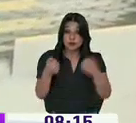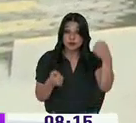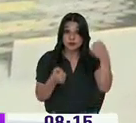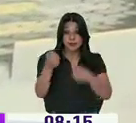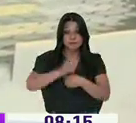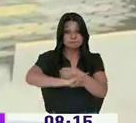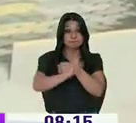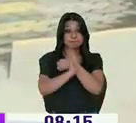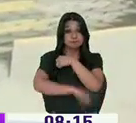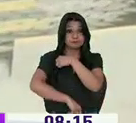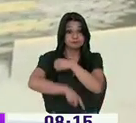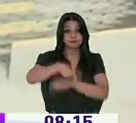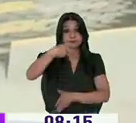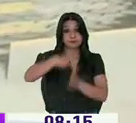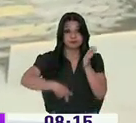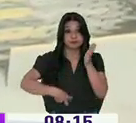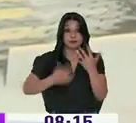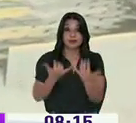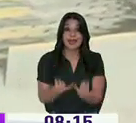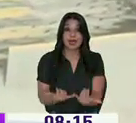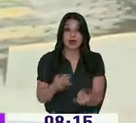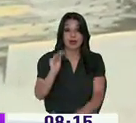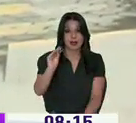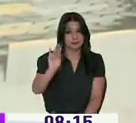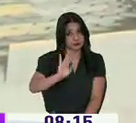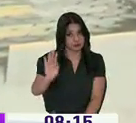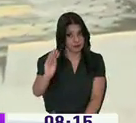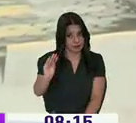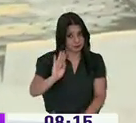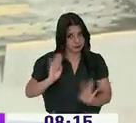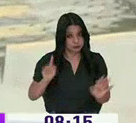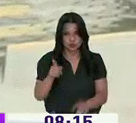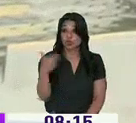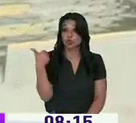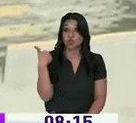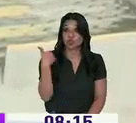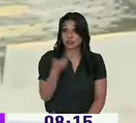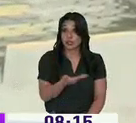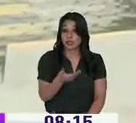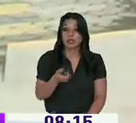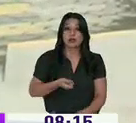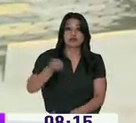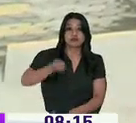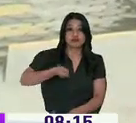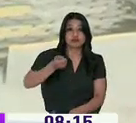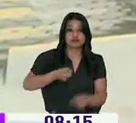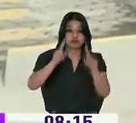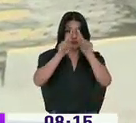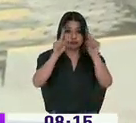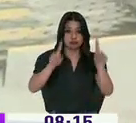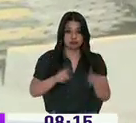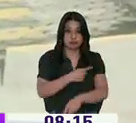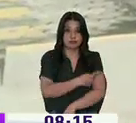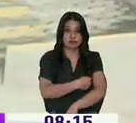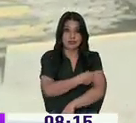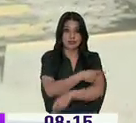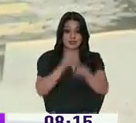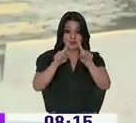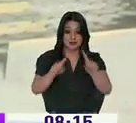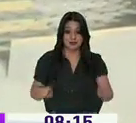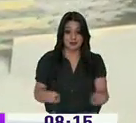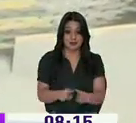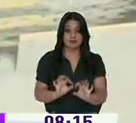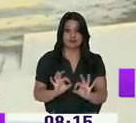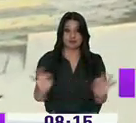será sancionado. Ahora únicamente hay un llamado de atención para quienes no cuenten con extintor, botiquín y triángulos. Ustedes pueden ver sobre la avenida